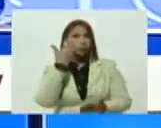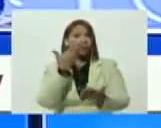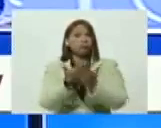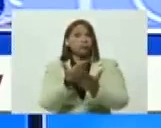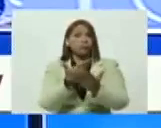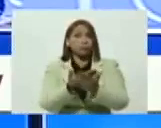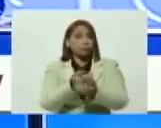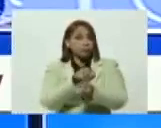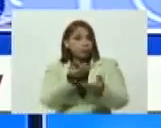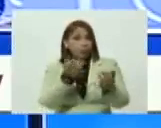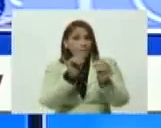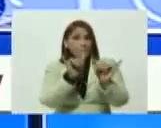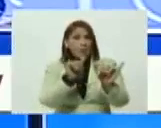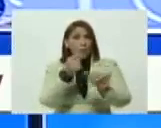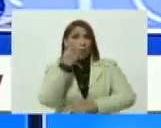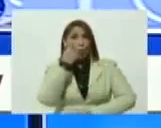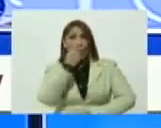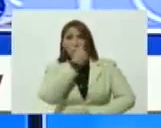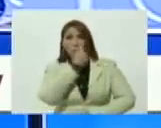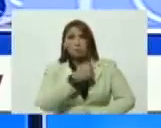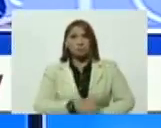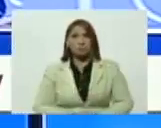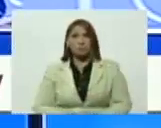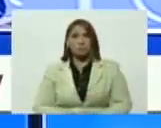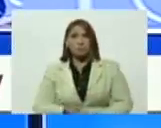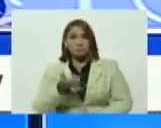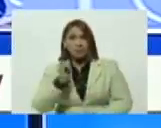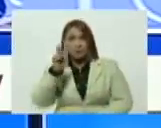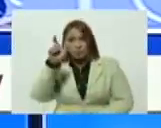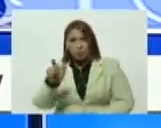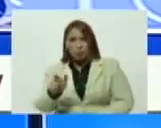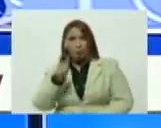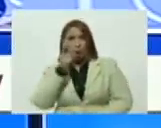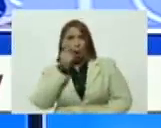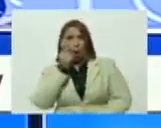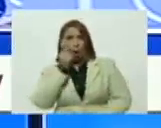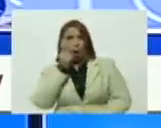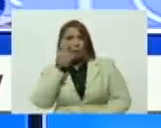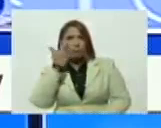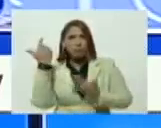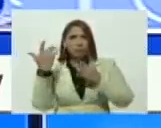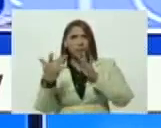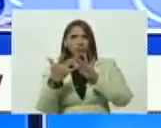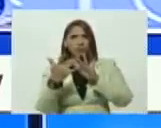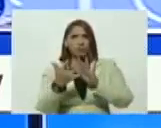sus propios ojos, allí está Ernesto Luna. Adelante.